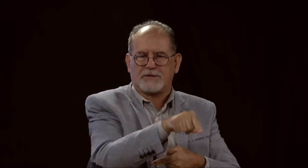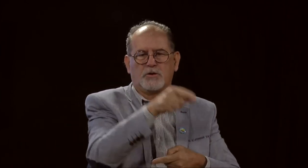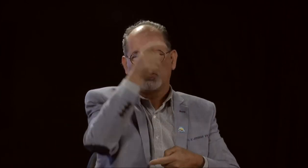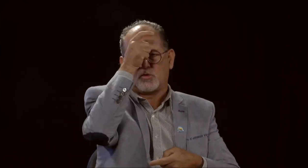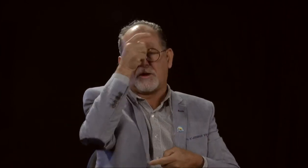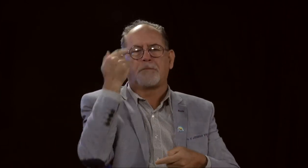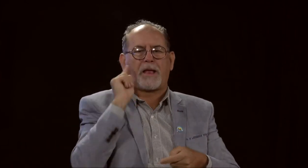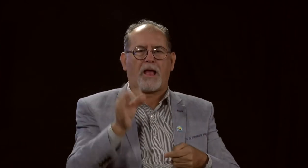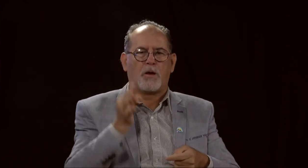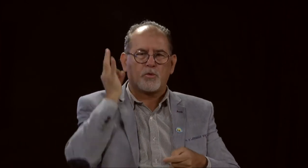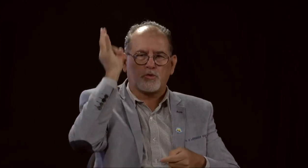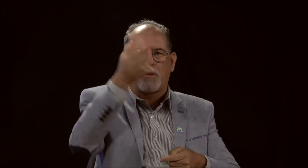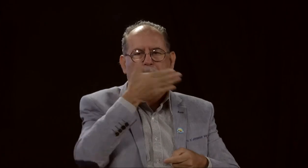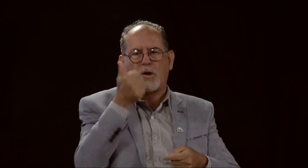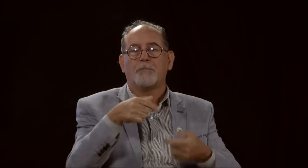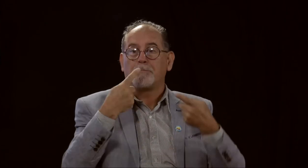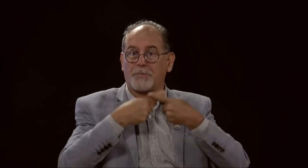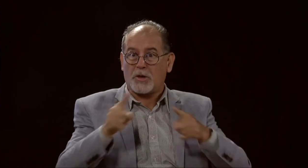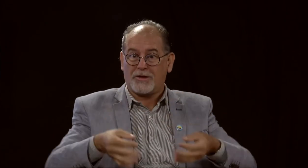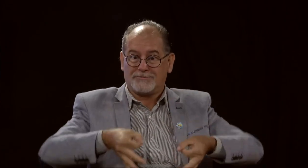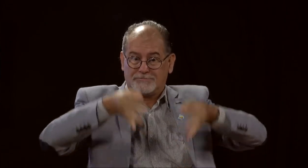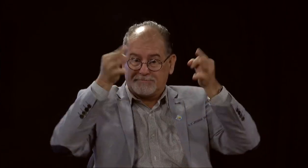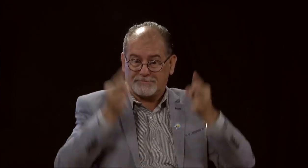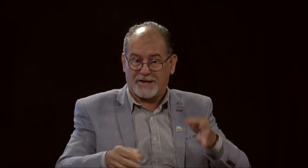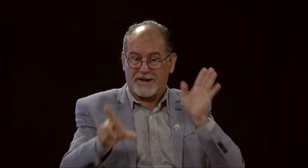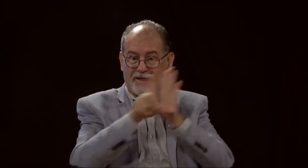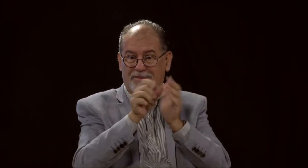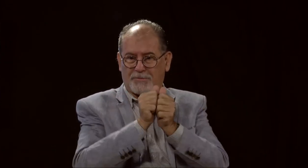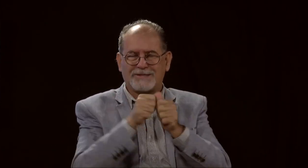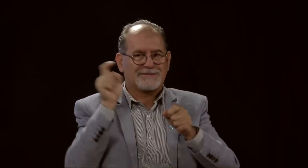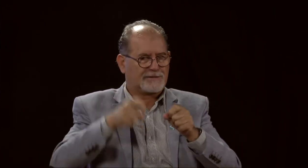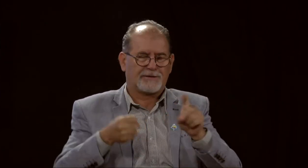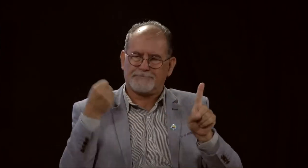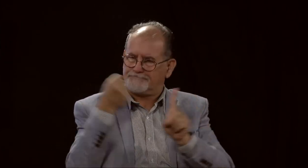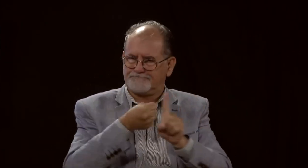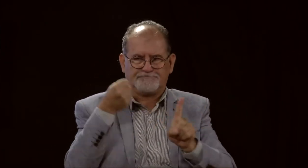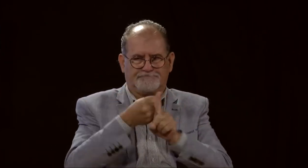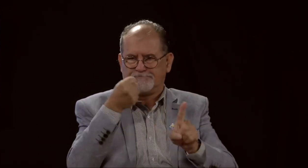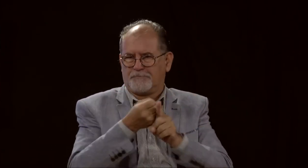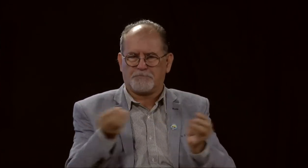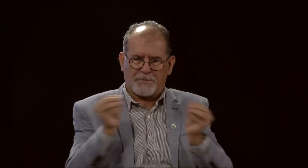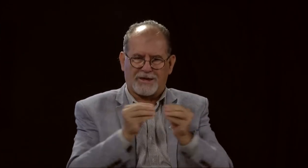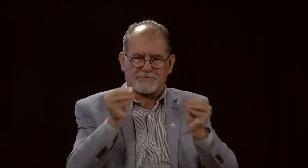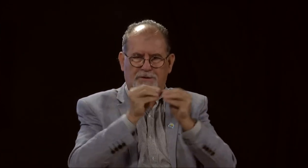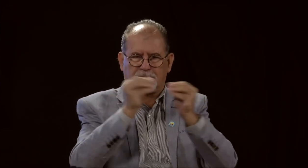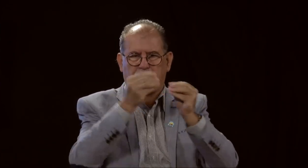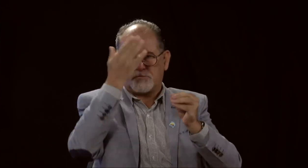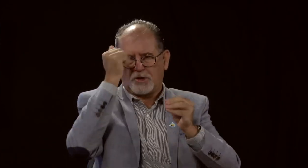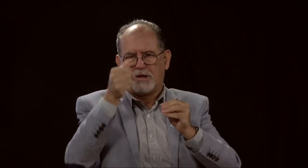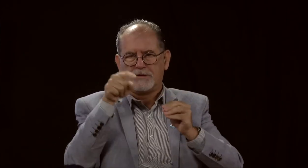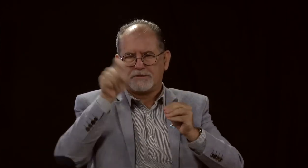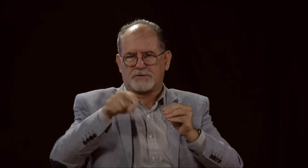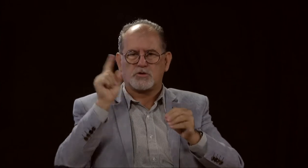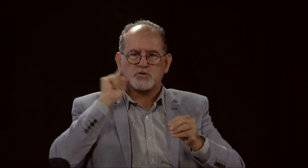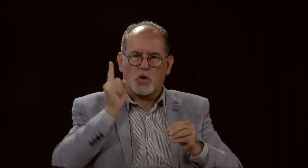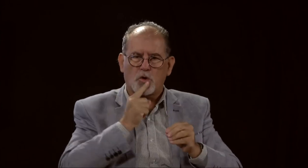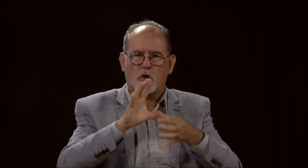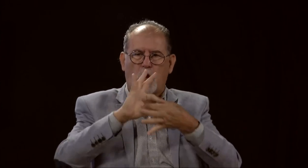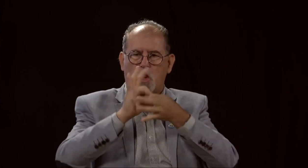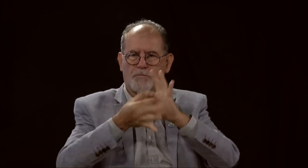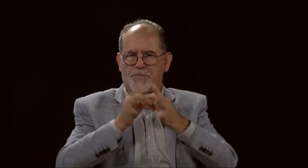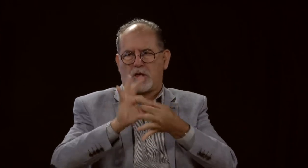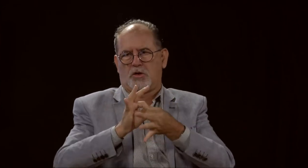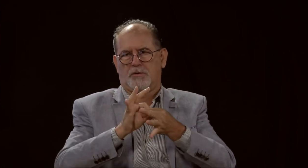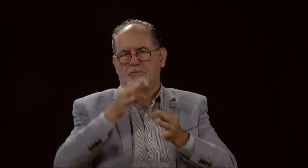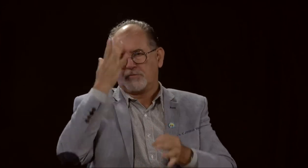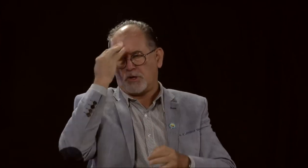Entonces, pensamos que ahí, para un futuro, con el mejoramiento